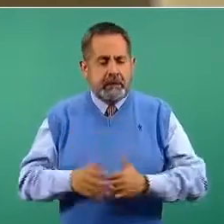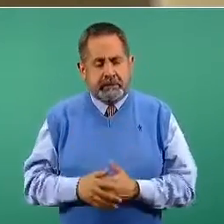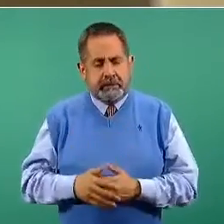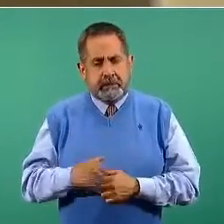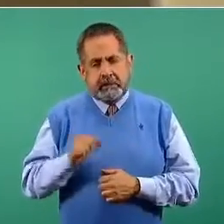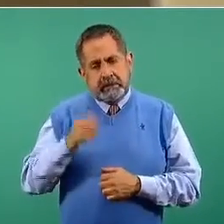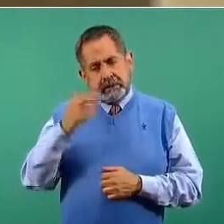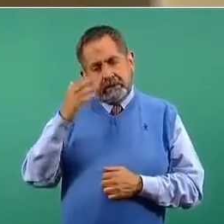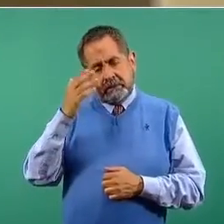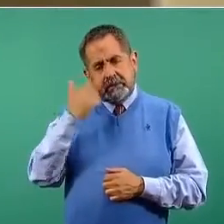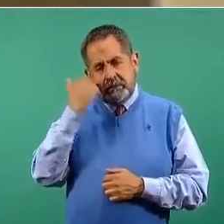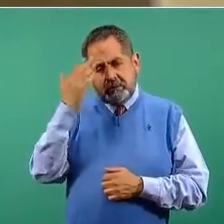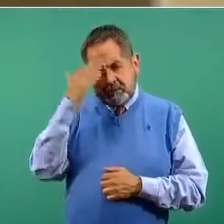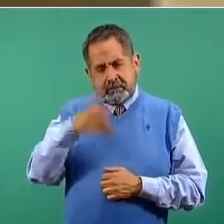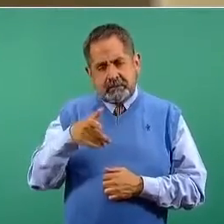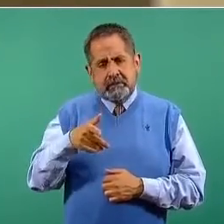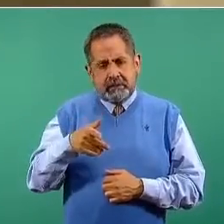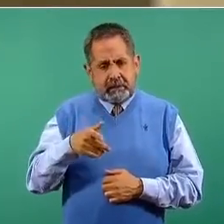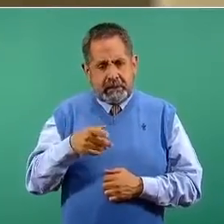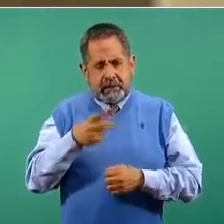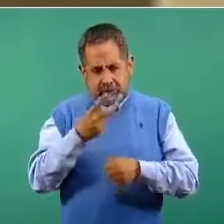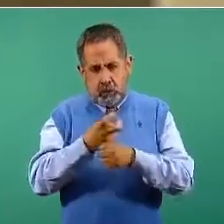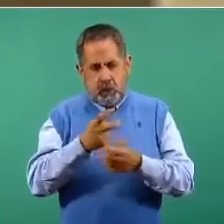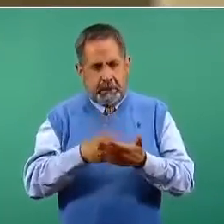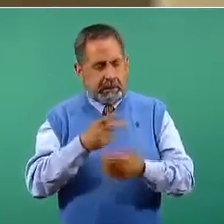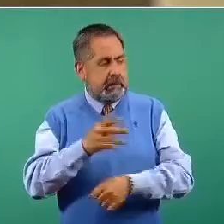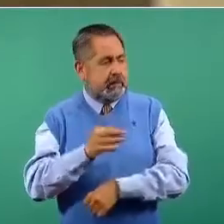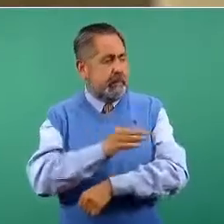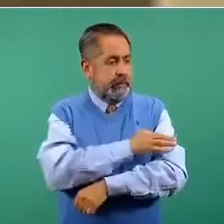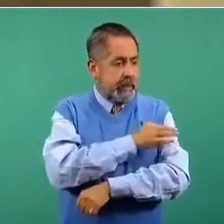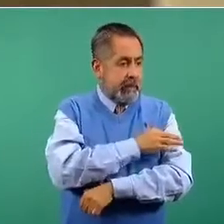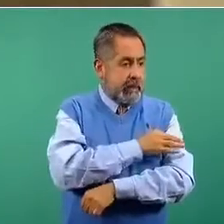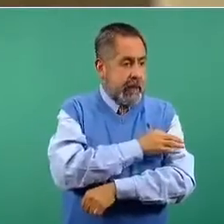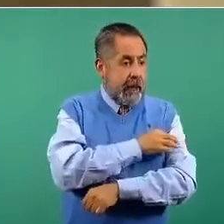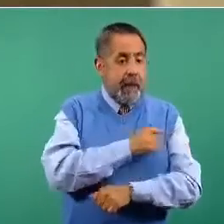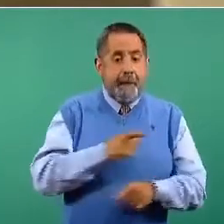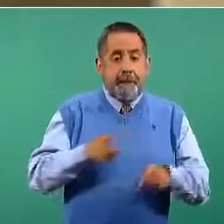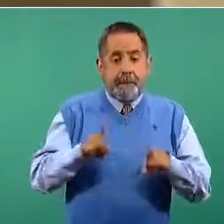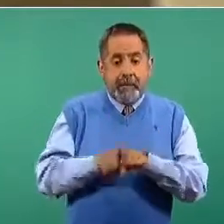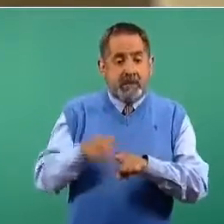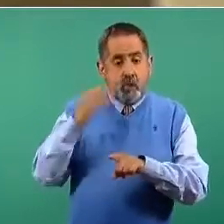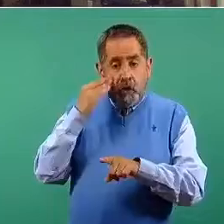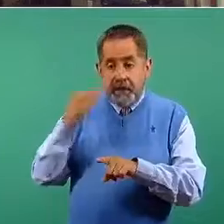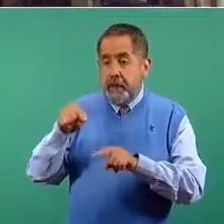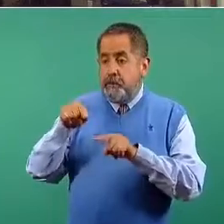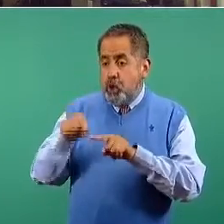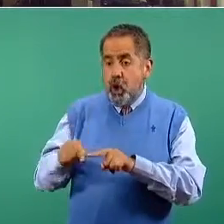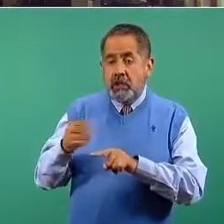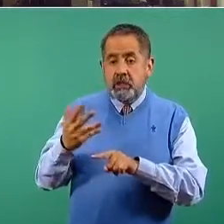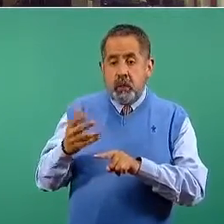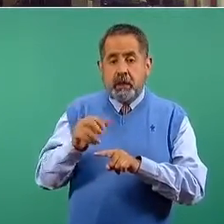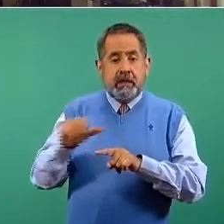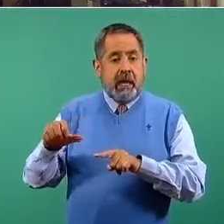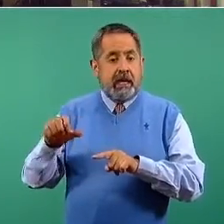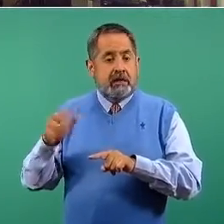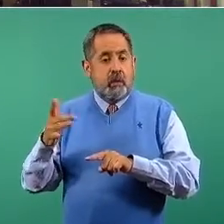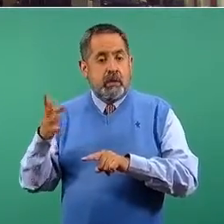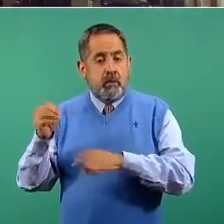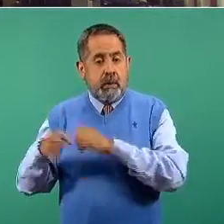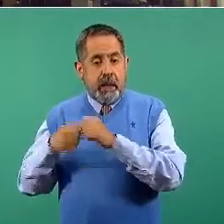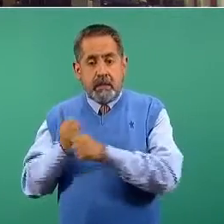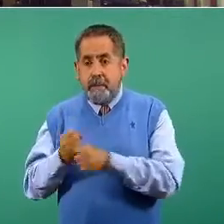si esta vacunación de segundas dosis se va a empalmar con la de las personas de 50 a 59 años, ¿no? Se va a llevar